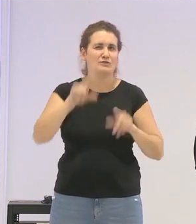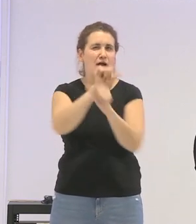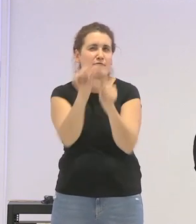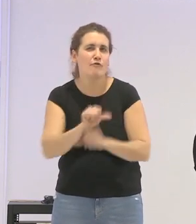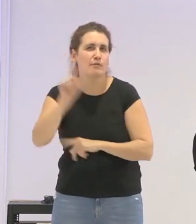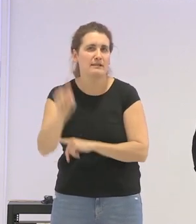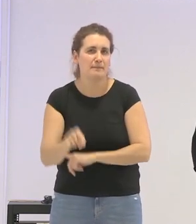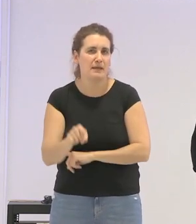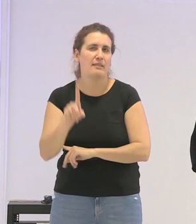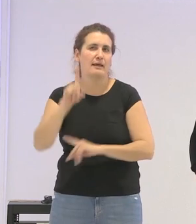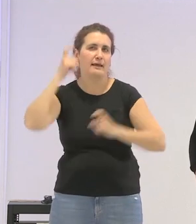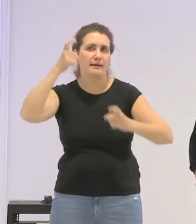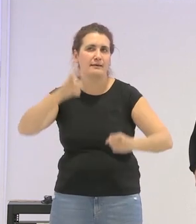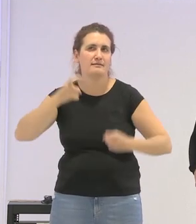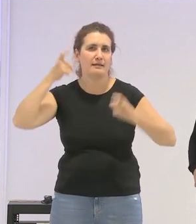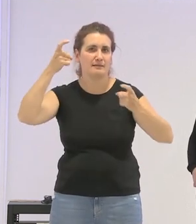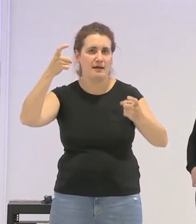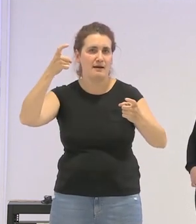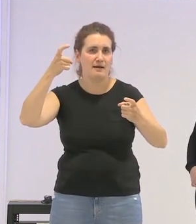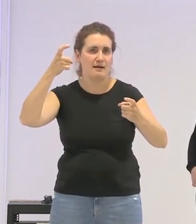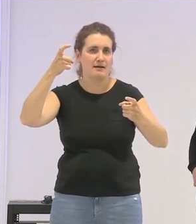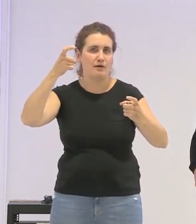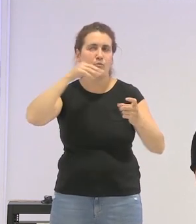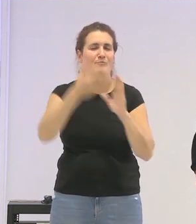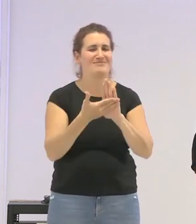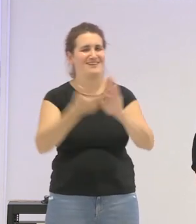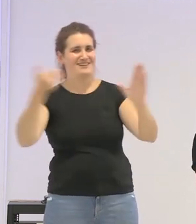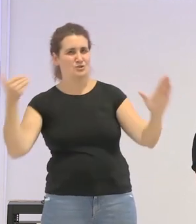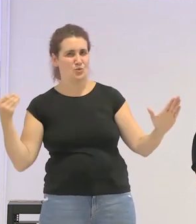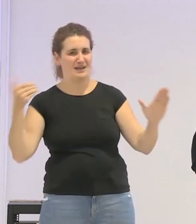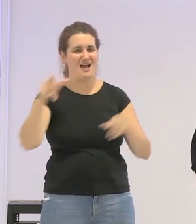también de intentar excluir a